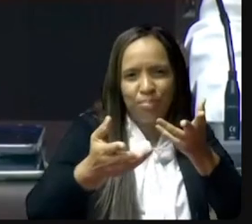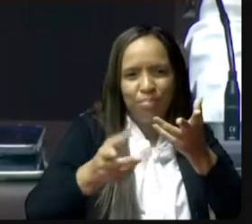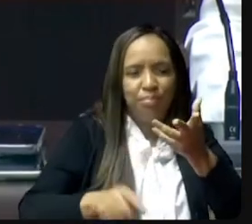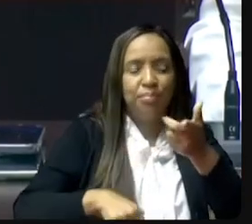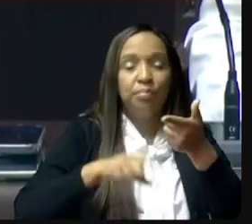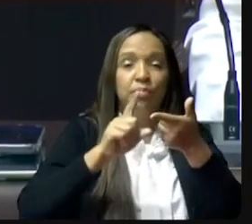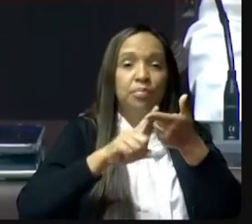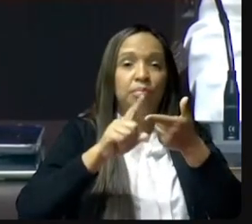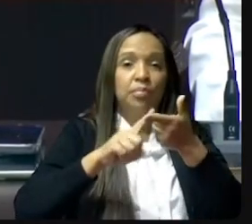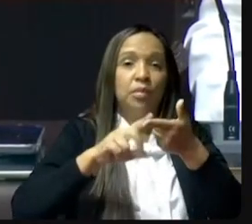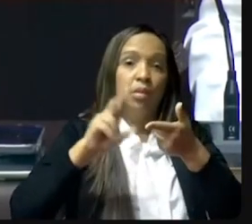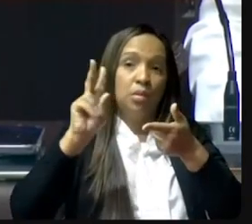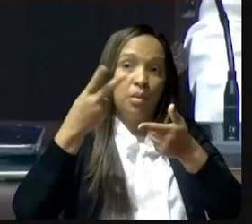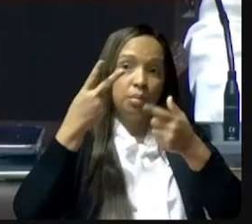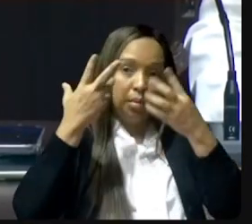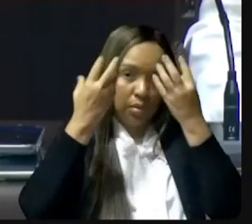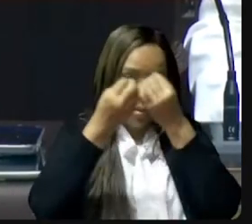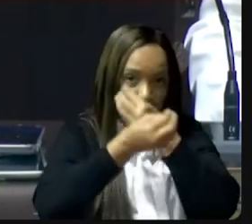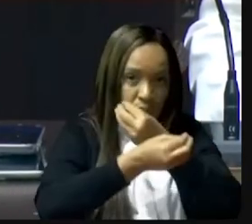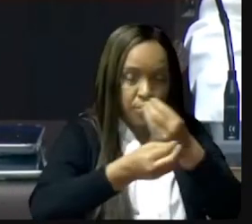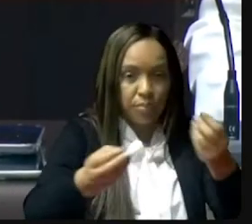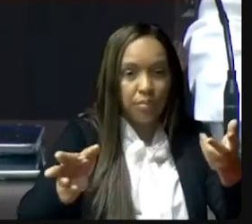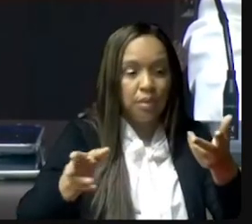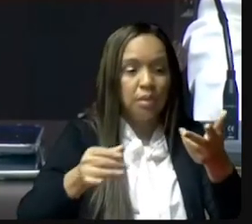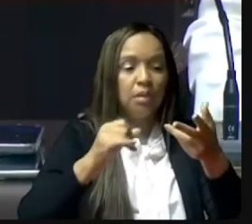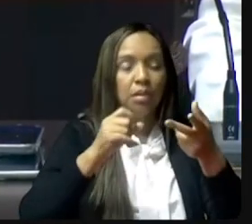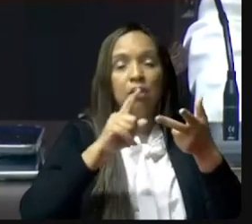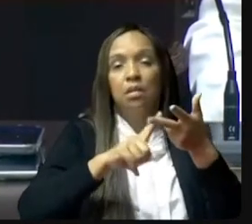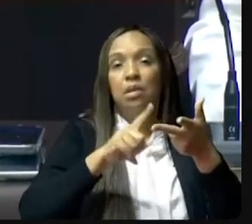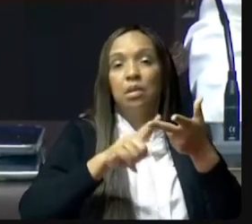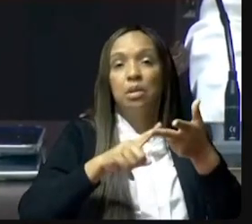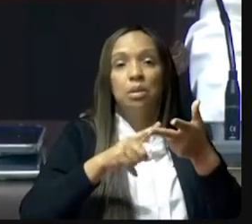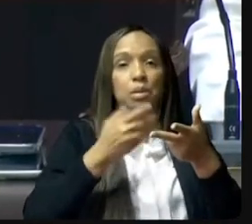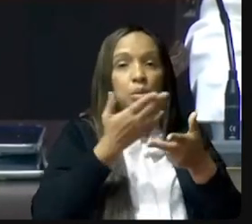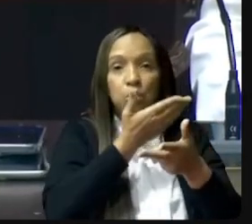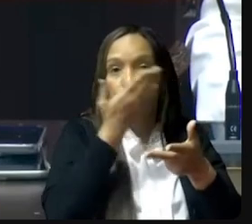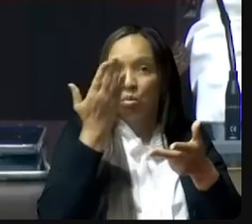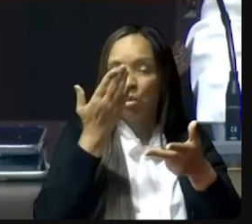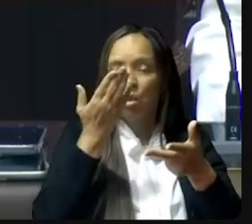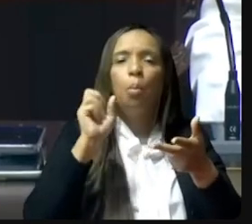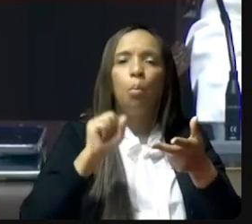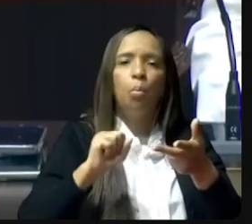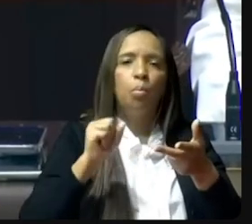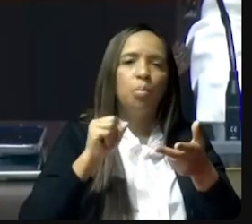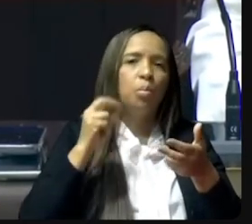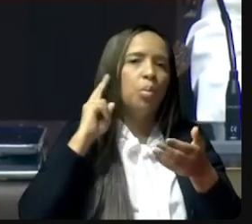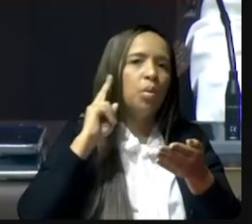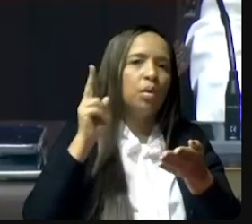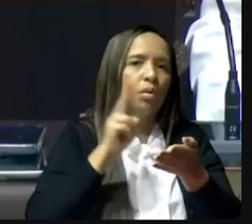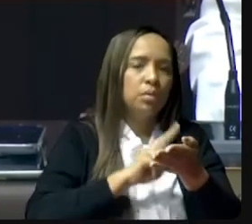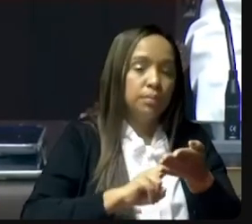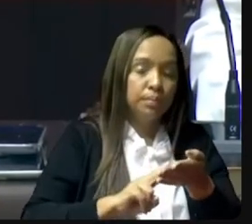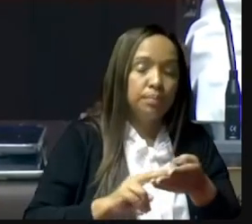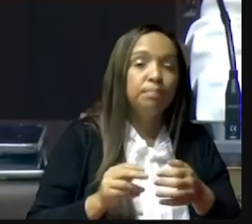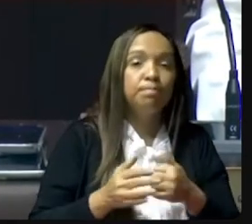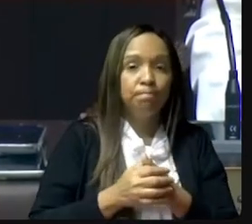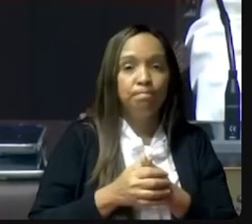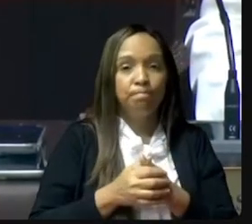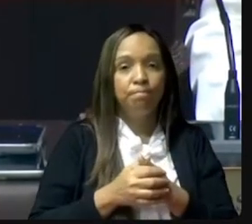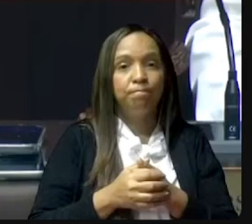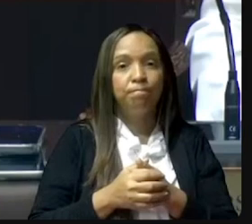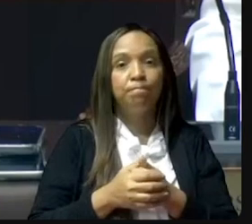no está ASUME el secretario aquí en el bufete directivo es diferente si convocamos para